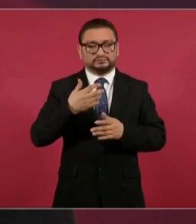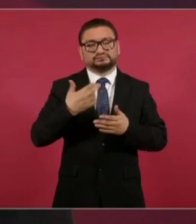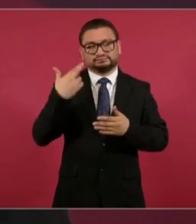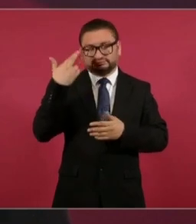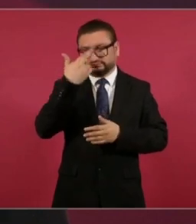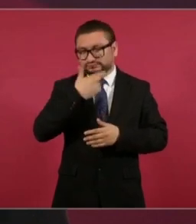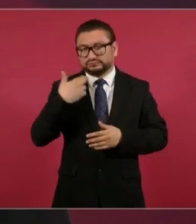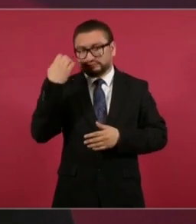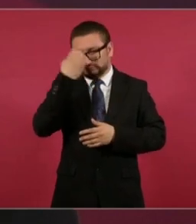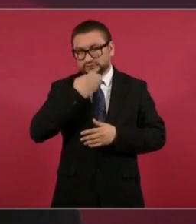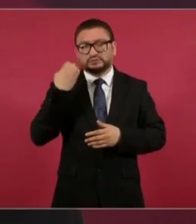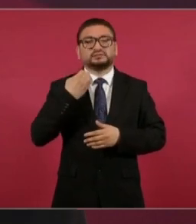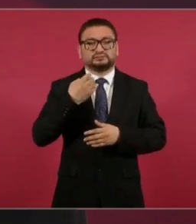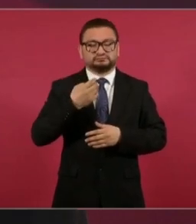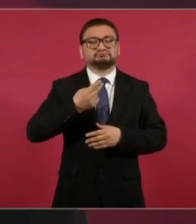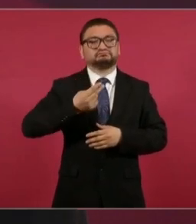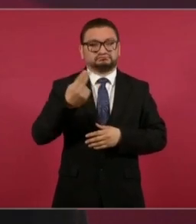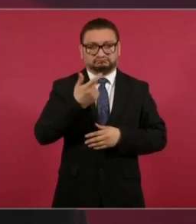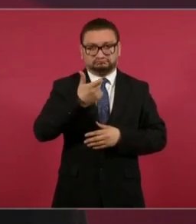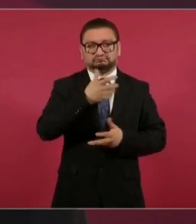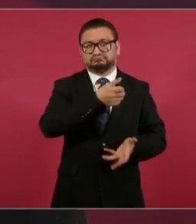porque va a